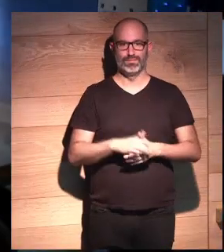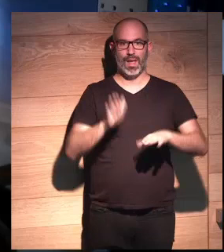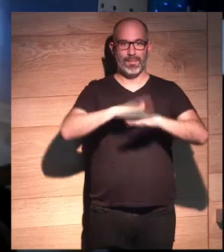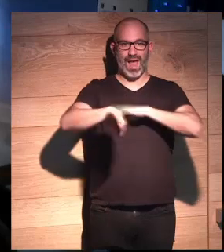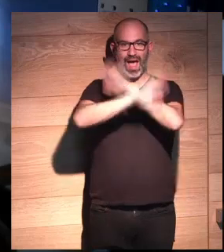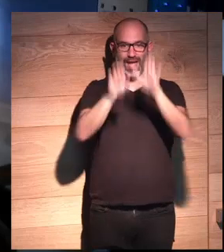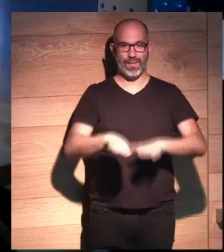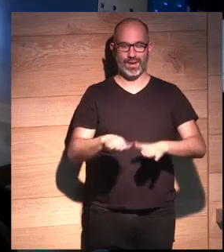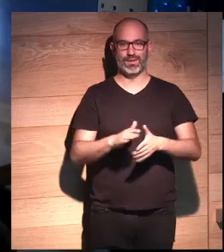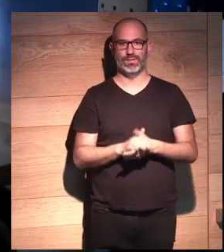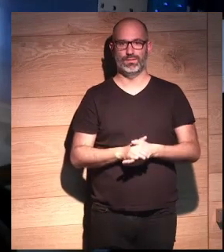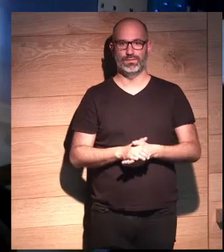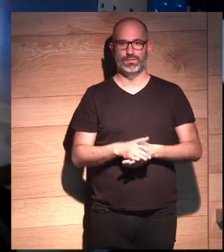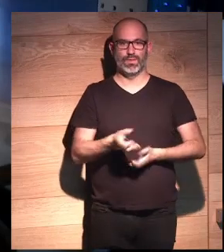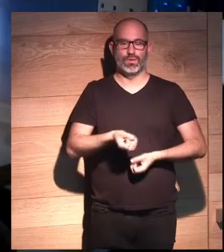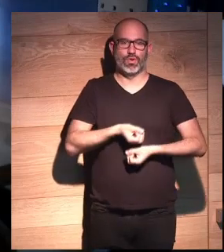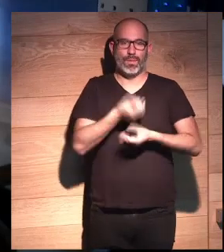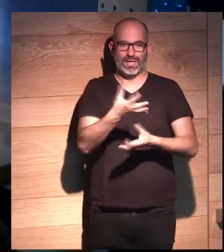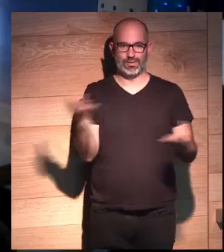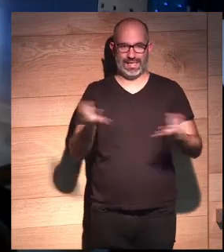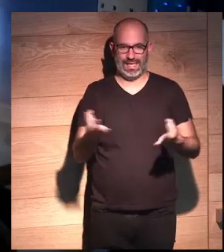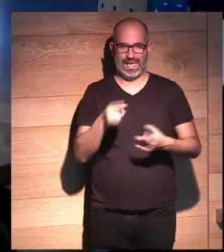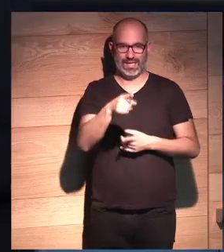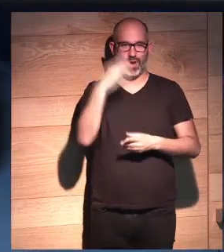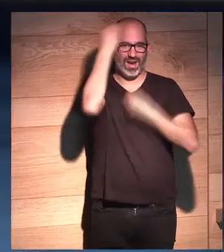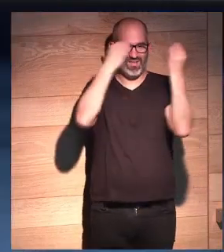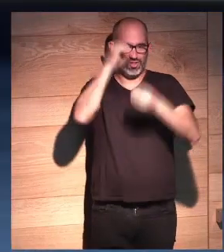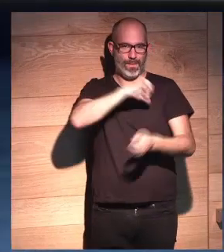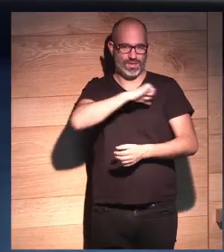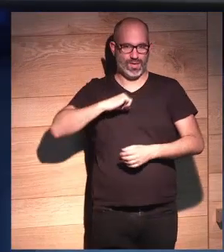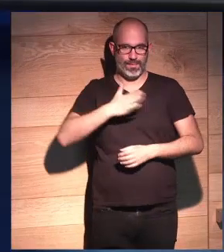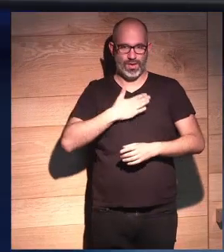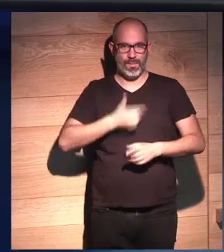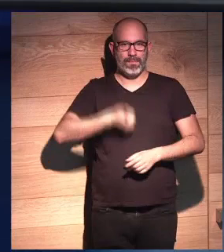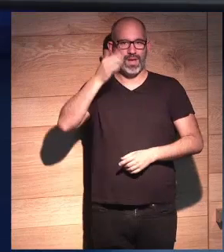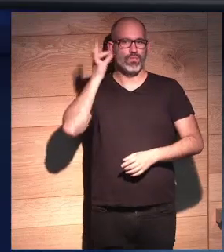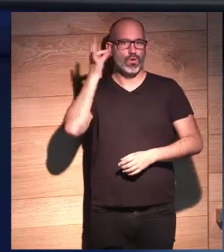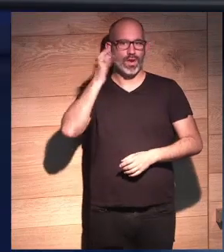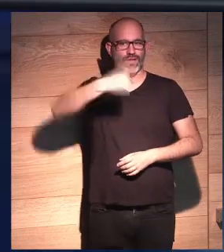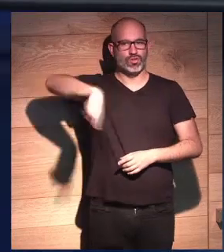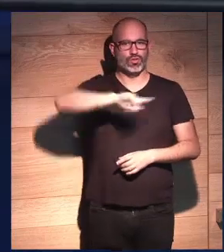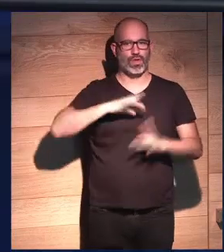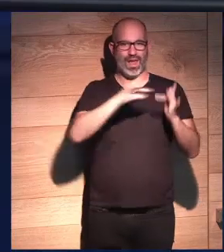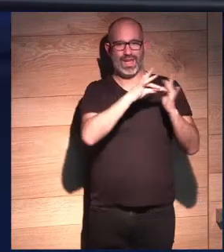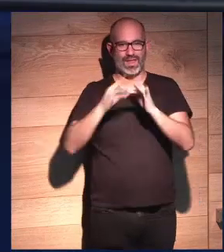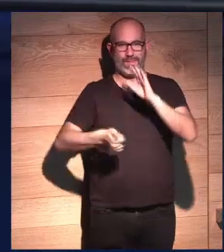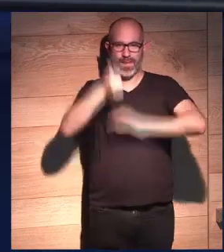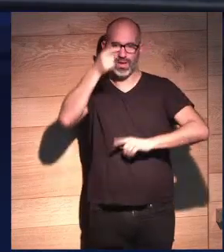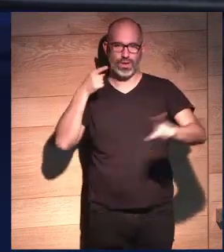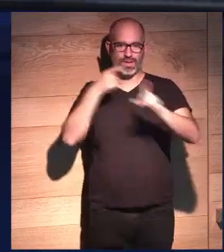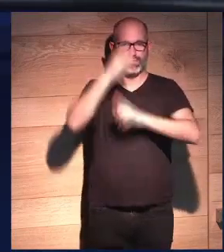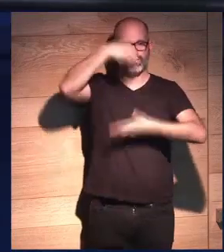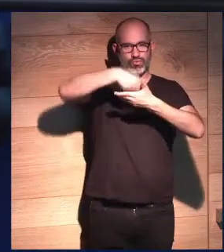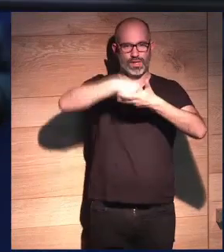Para terminar, comentaros que esto es una reflexión personal: con más mujeres en puestos de liderazgo y generación